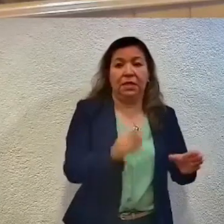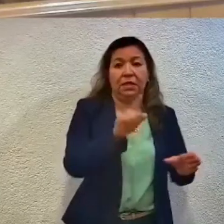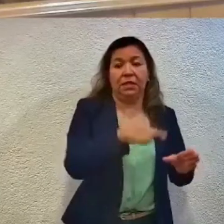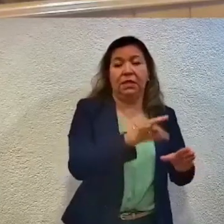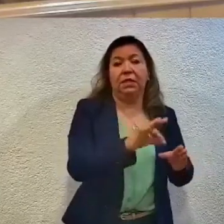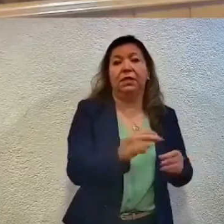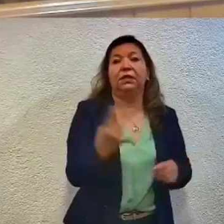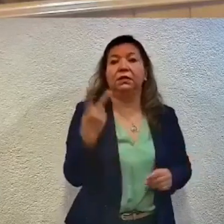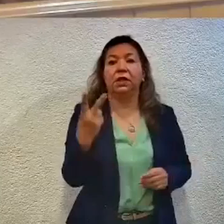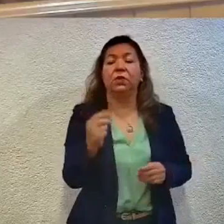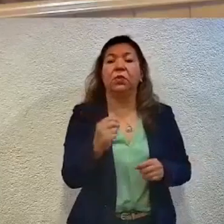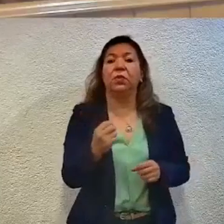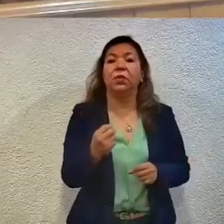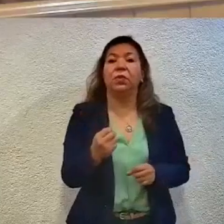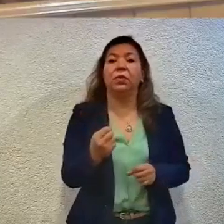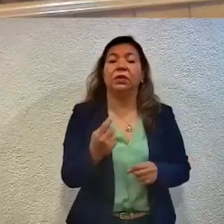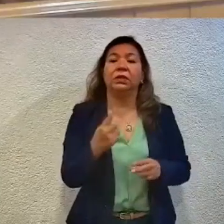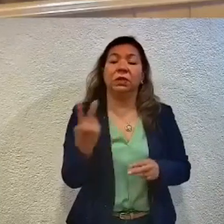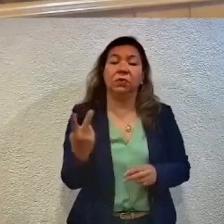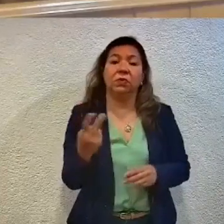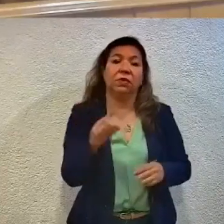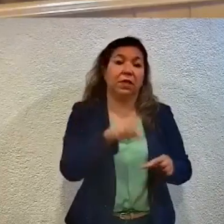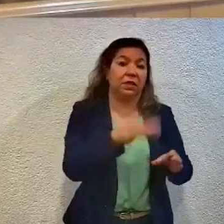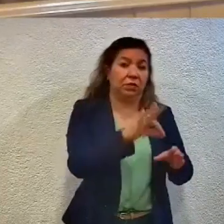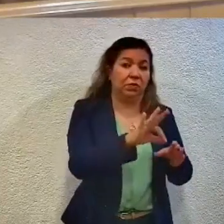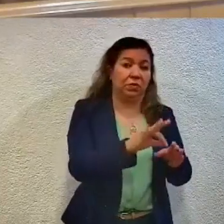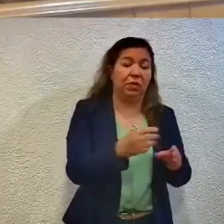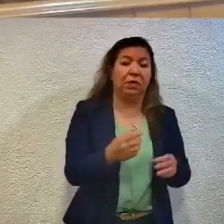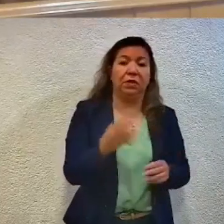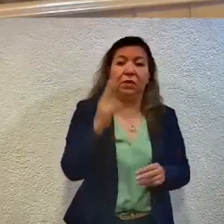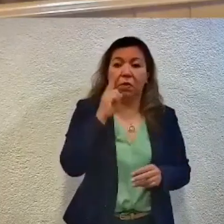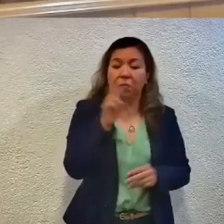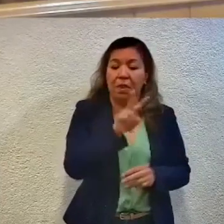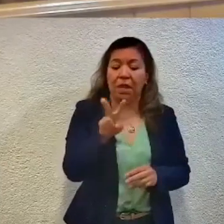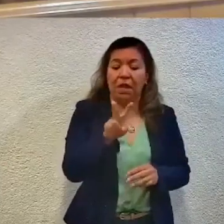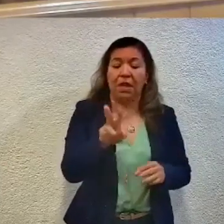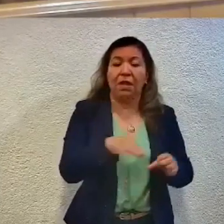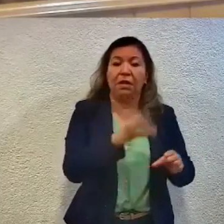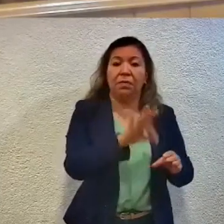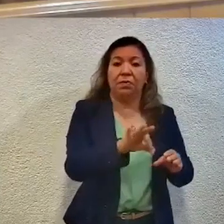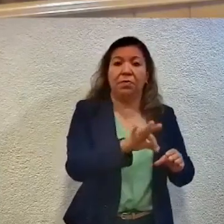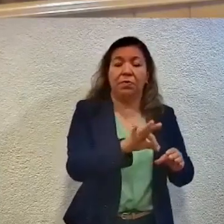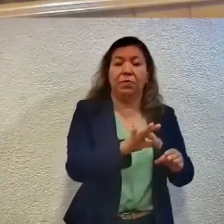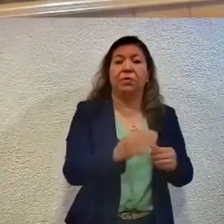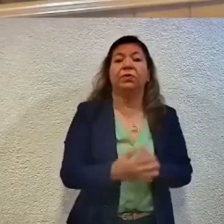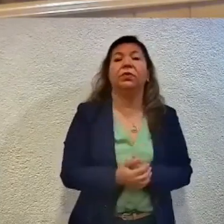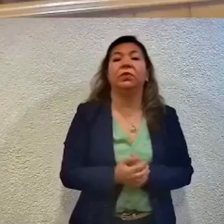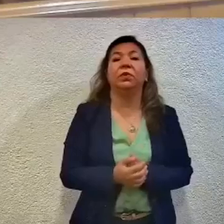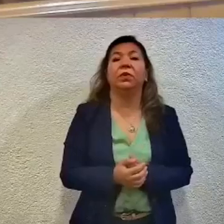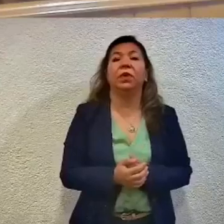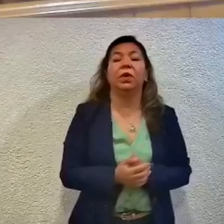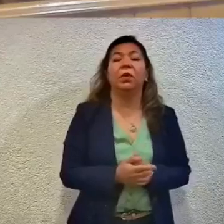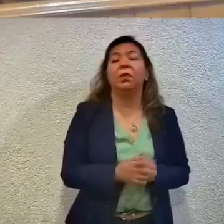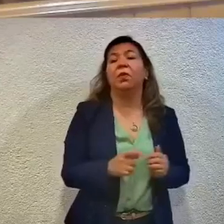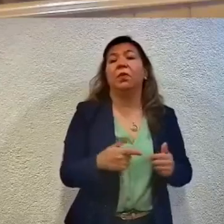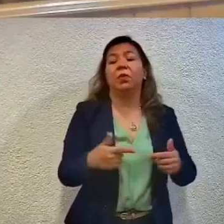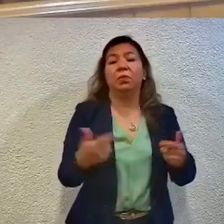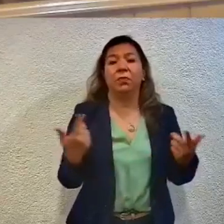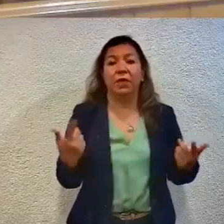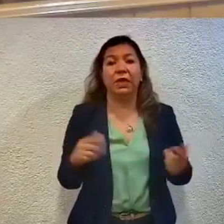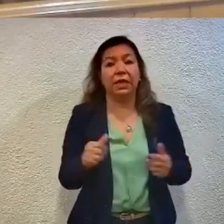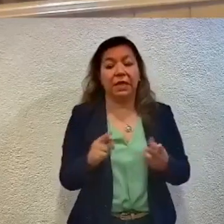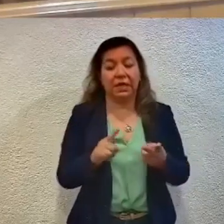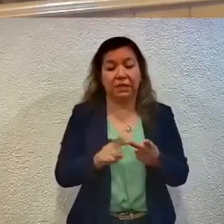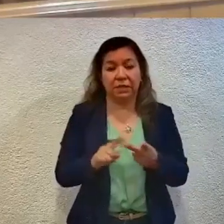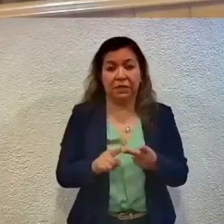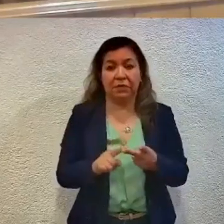casilla, mientras que la ciudadana Cecilia Fierros Camacho fue acreditada y fungió como representante propietaria 2